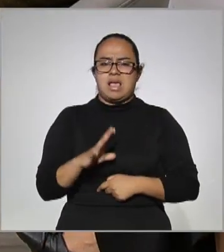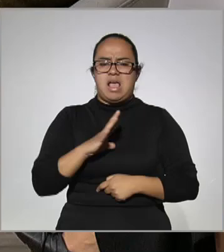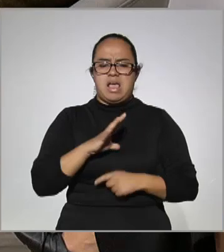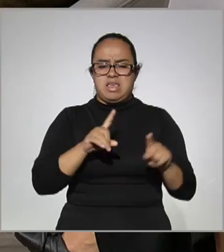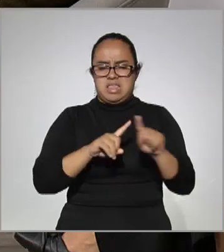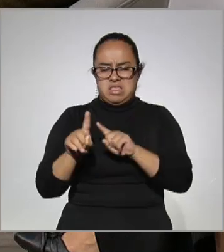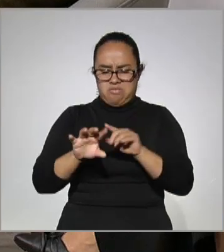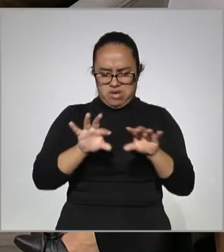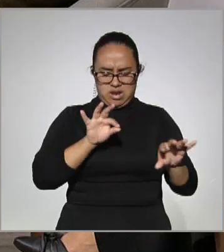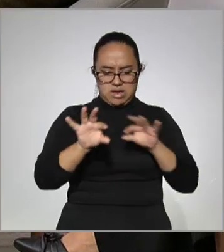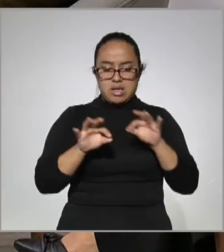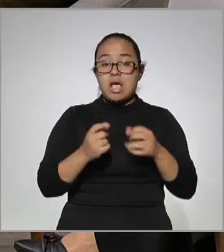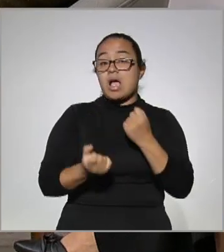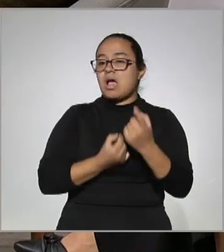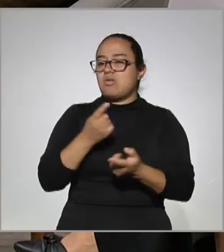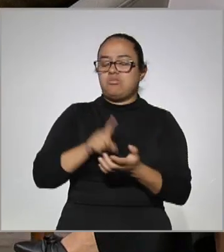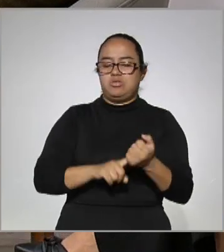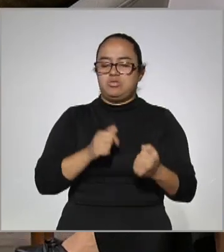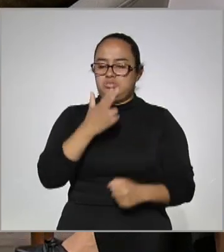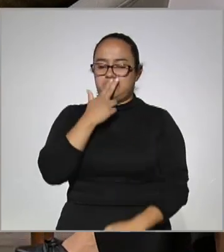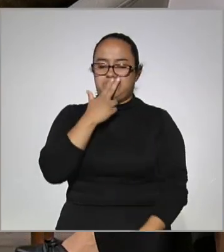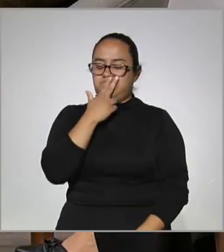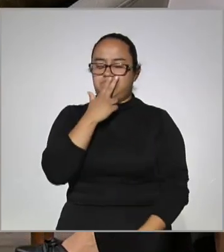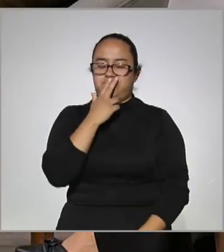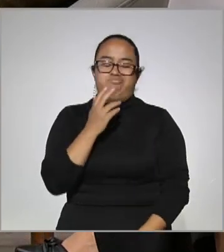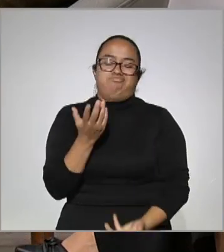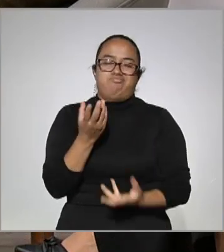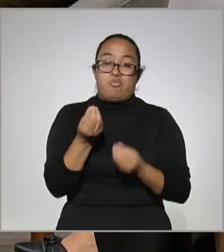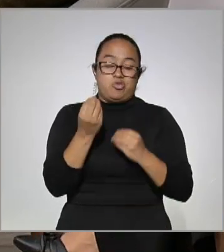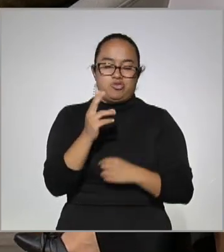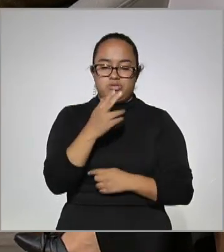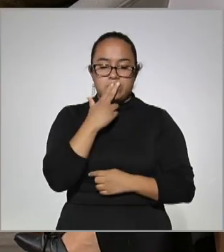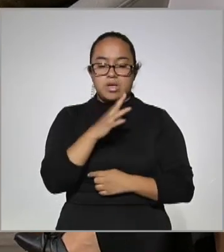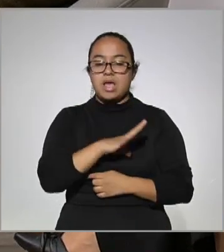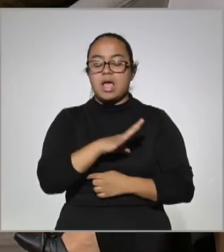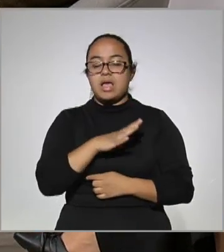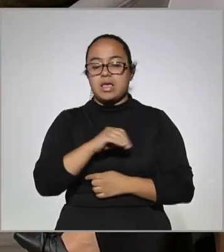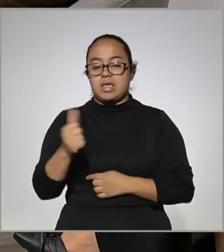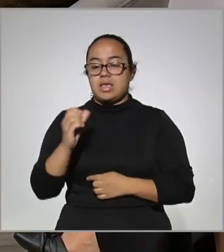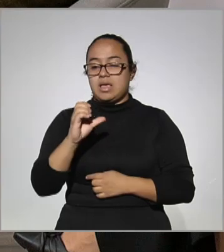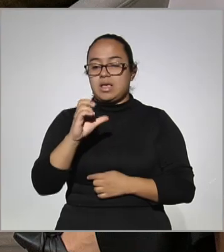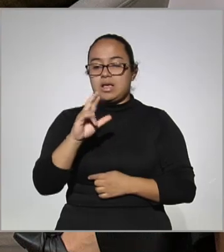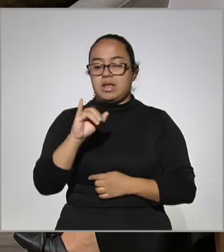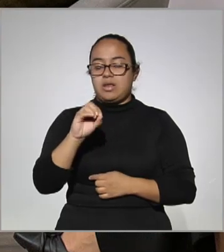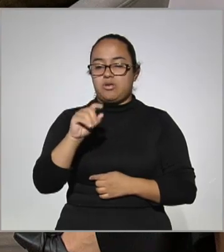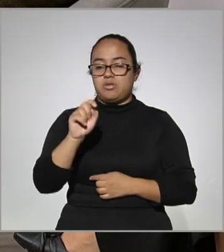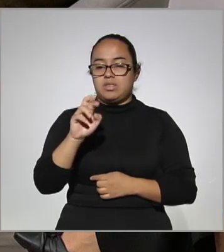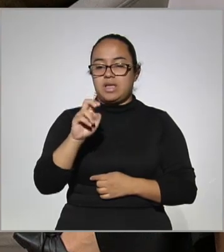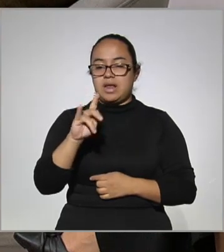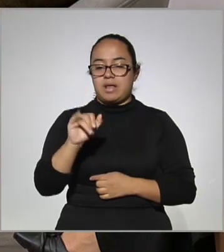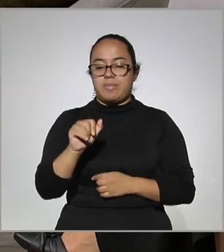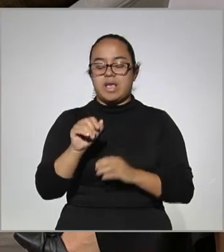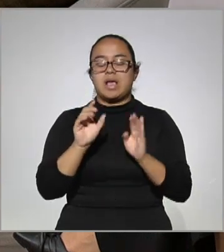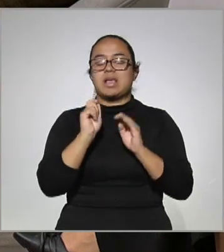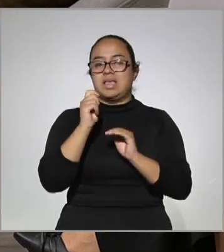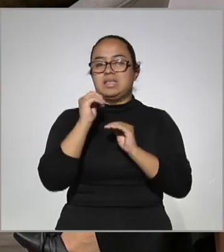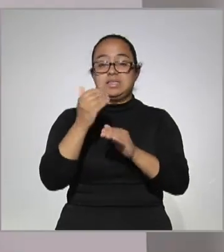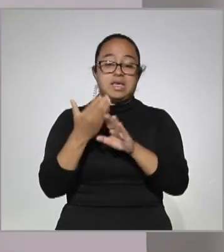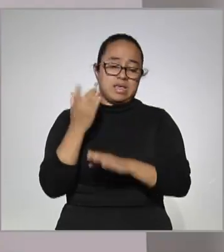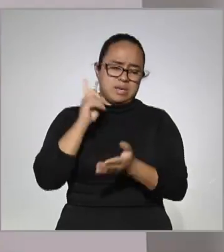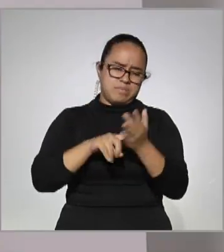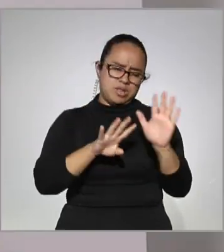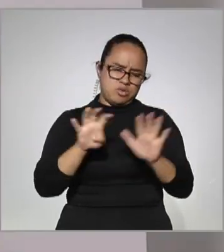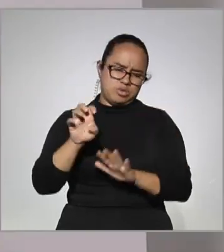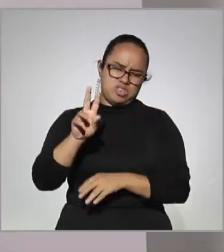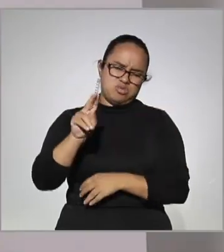opciones, algunas ya no se usan tanto y mucha gente habla de la crioterapia. Esa crioterapia ya está muy limitada. Antes, en los 80, se